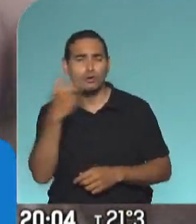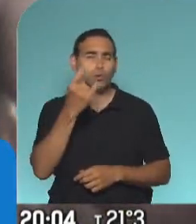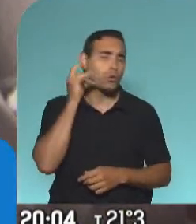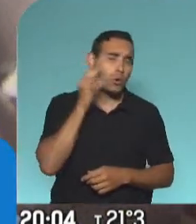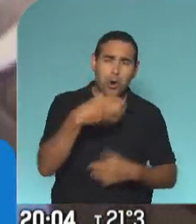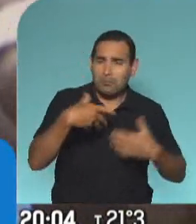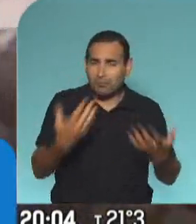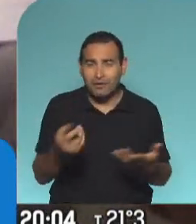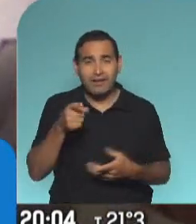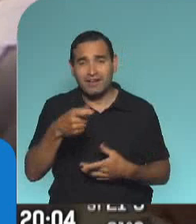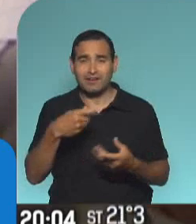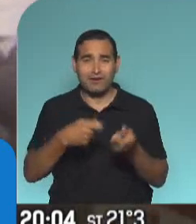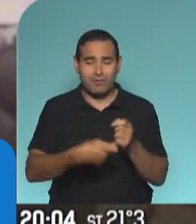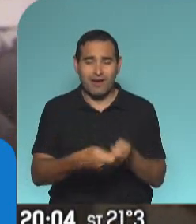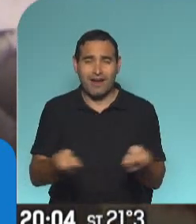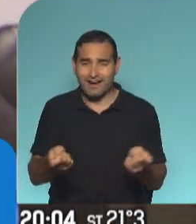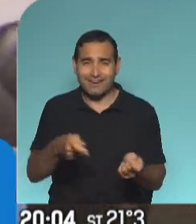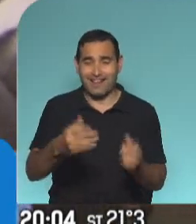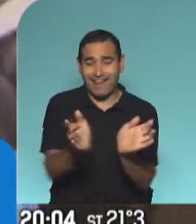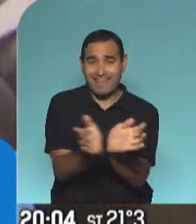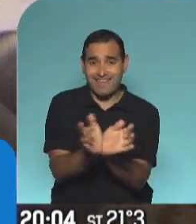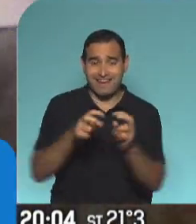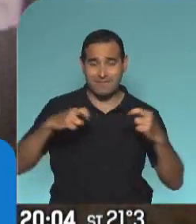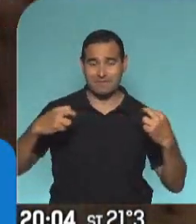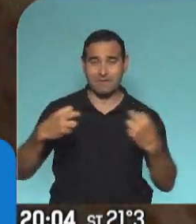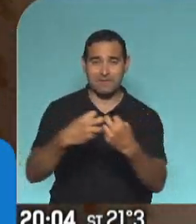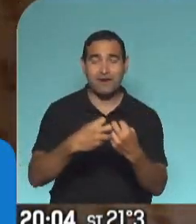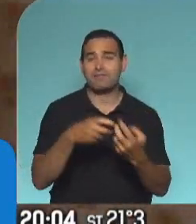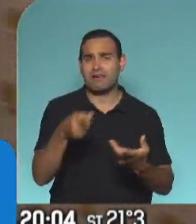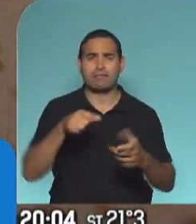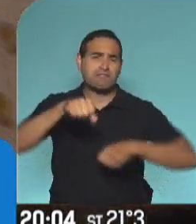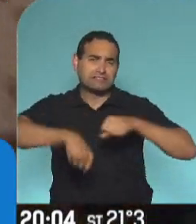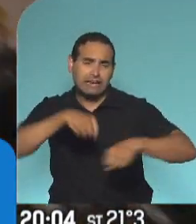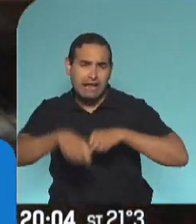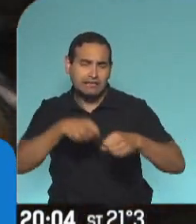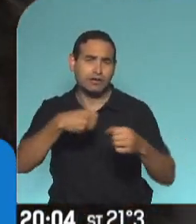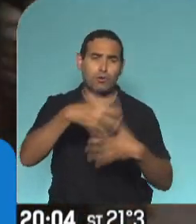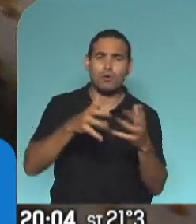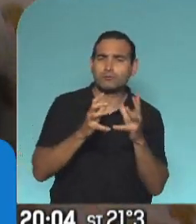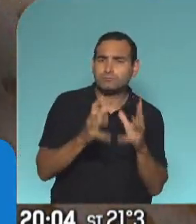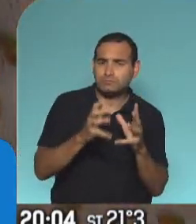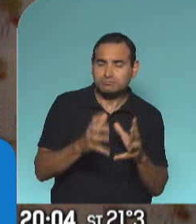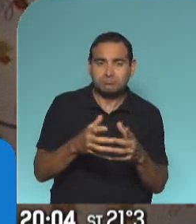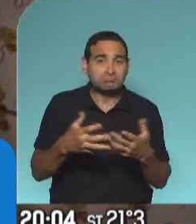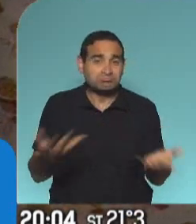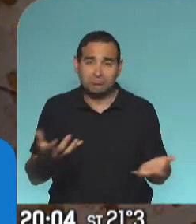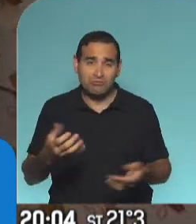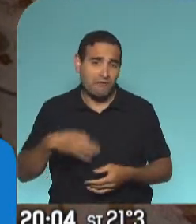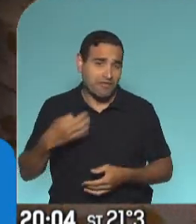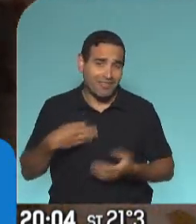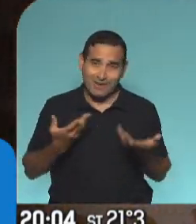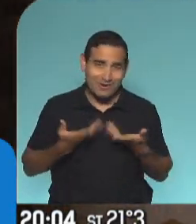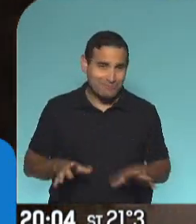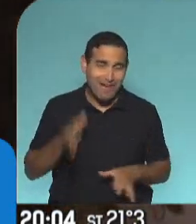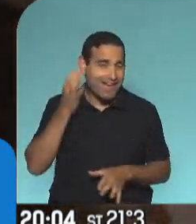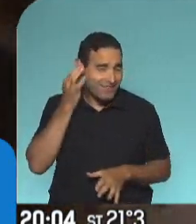una vida, jugaba las cartas en la esquina, por ejemplo, andaba en bicicleta, jugaba la pelota. Es una vida normal. Diego